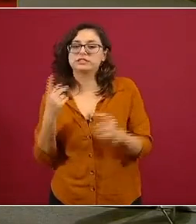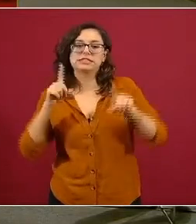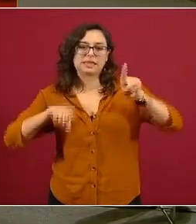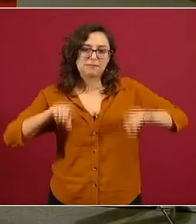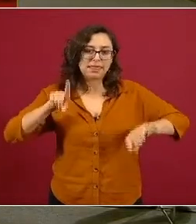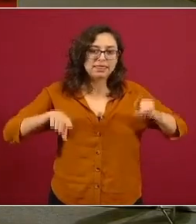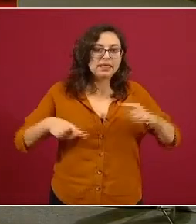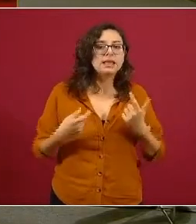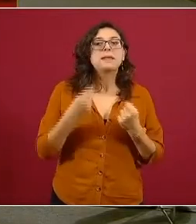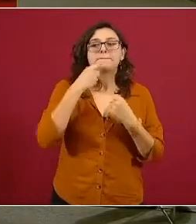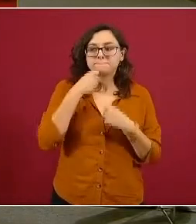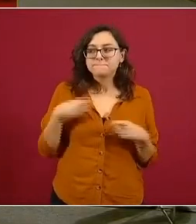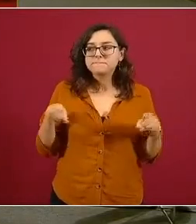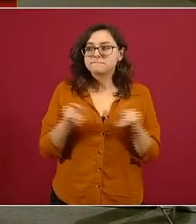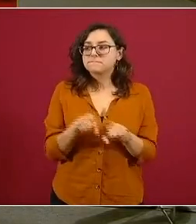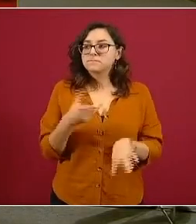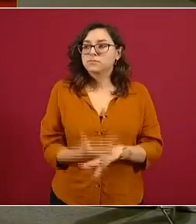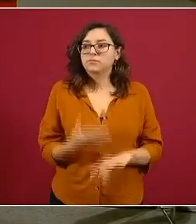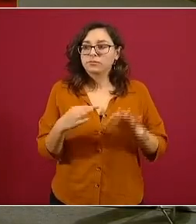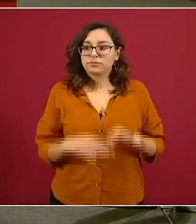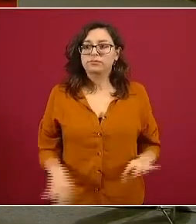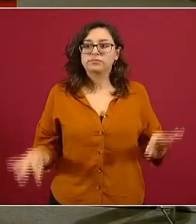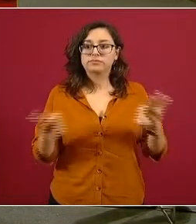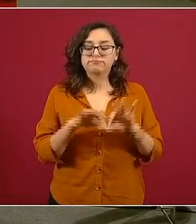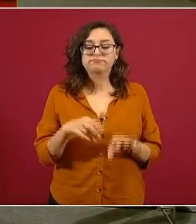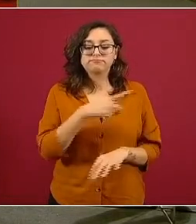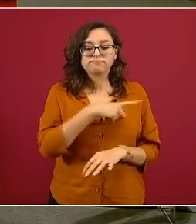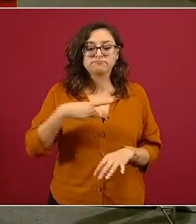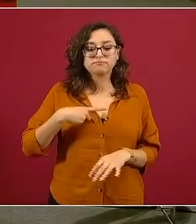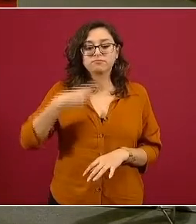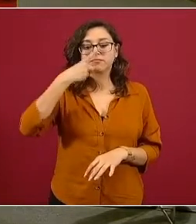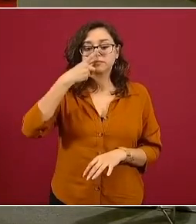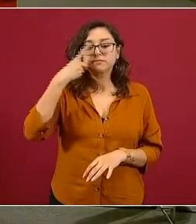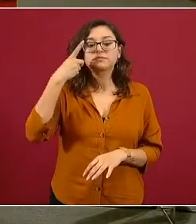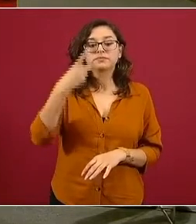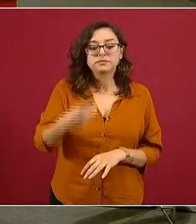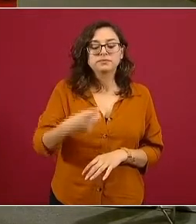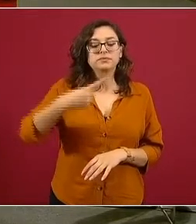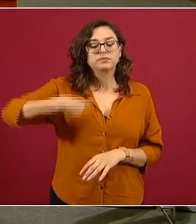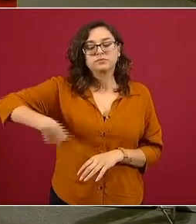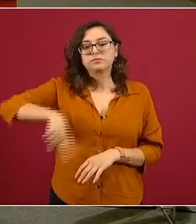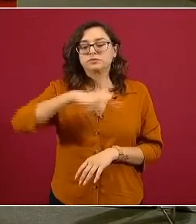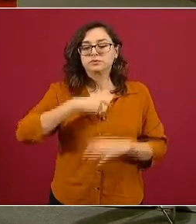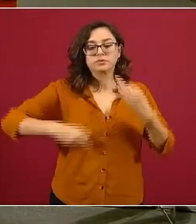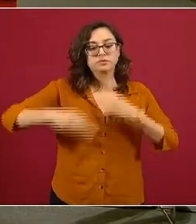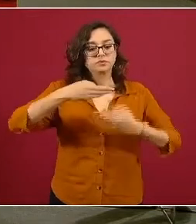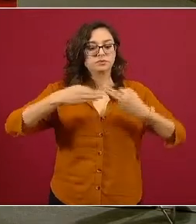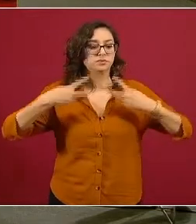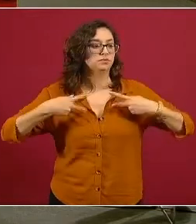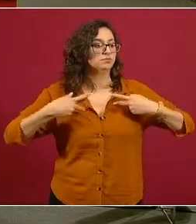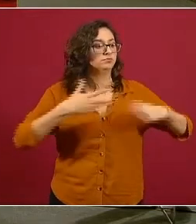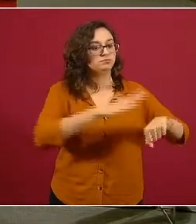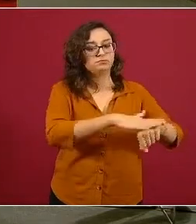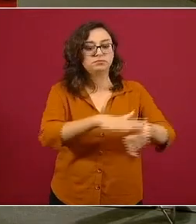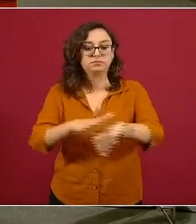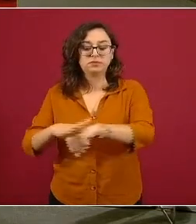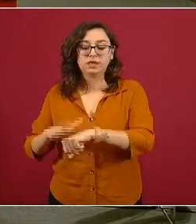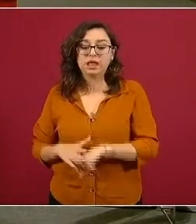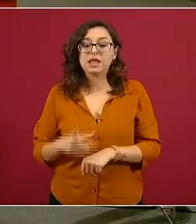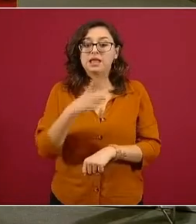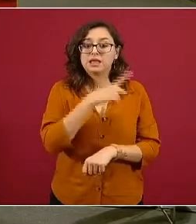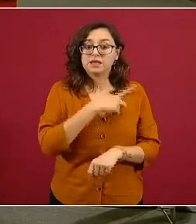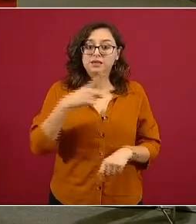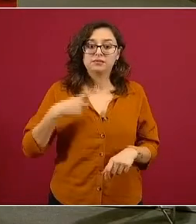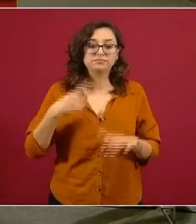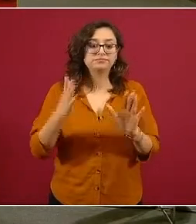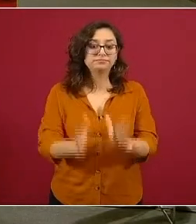muy importante señalarles que para conocer esto, pues queremos aprovechar, decirle a la población que tengan muy bien guardadas sus